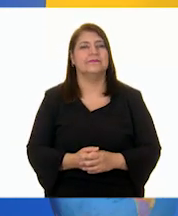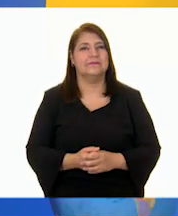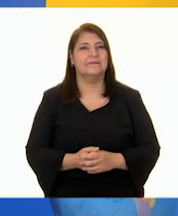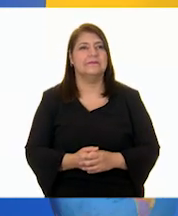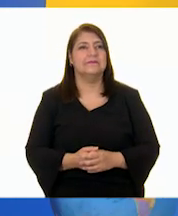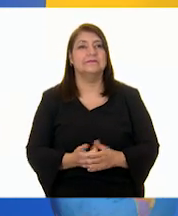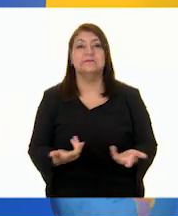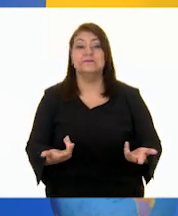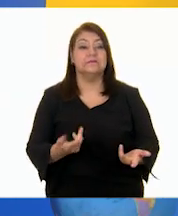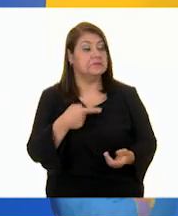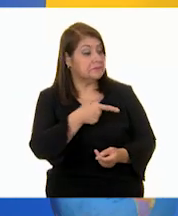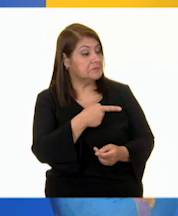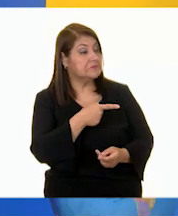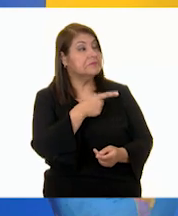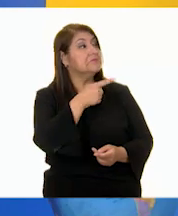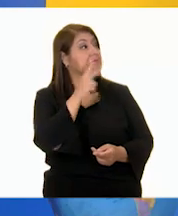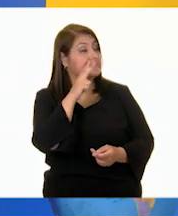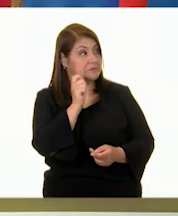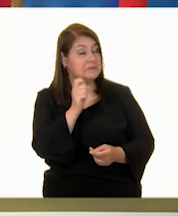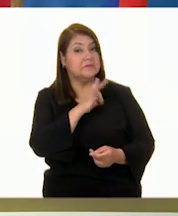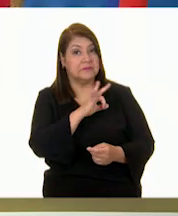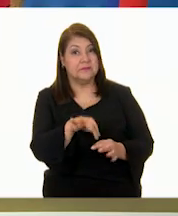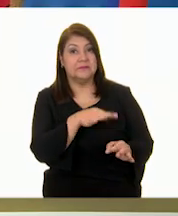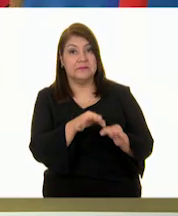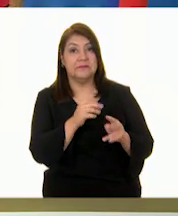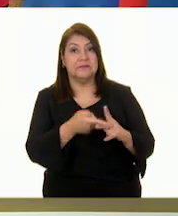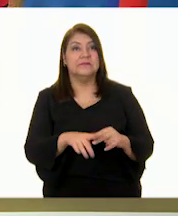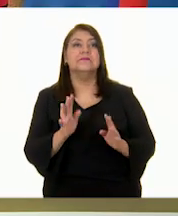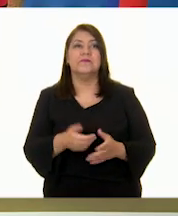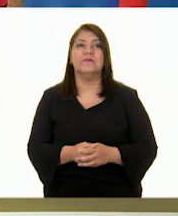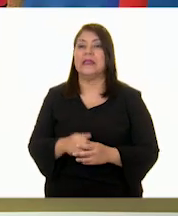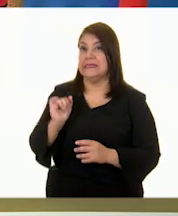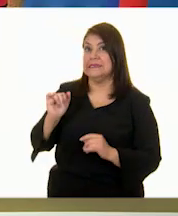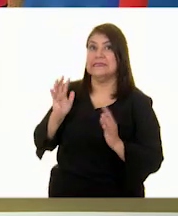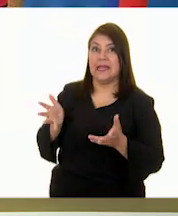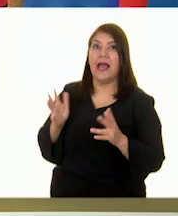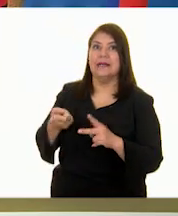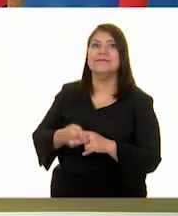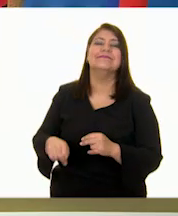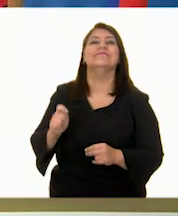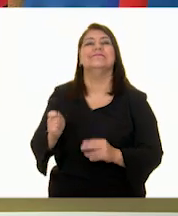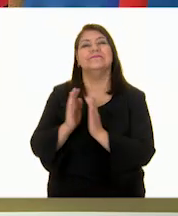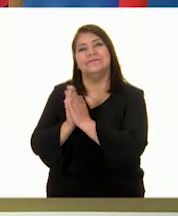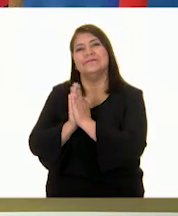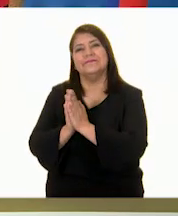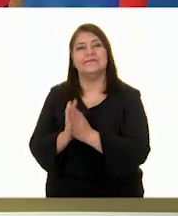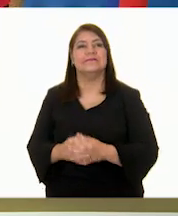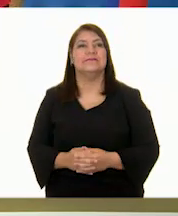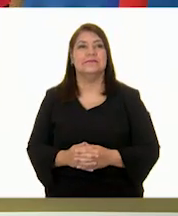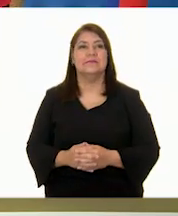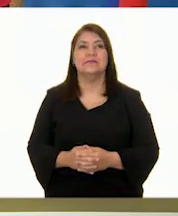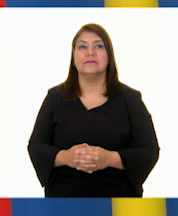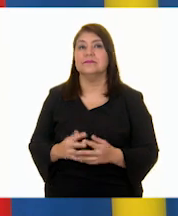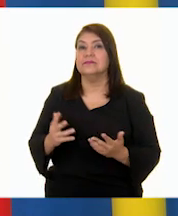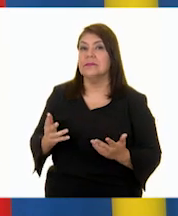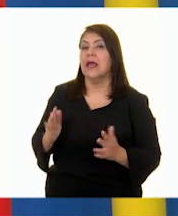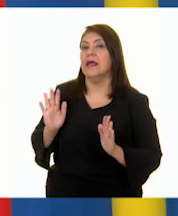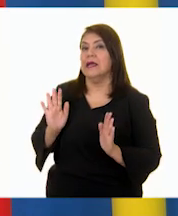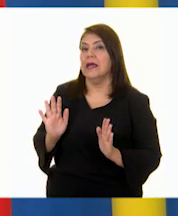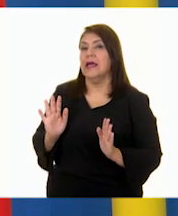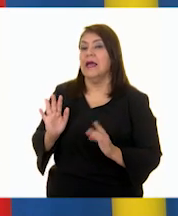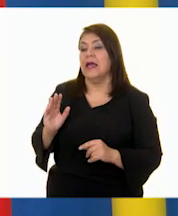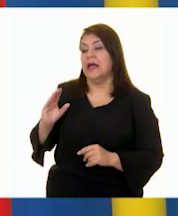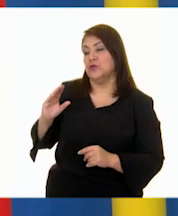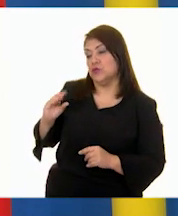Y bien, ¿qué les parece si ya comenzamos de una vez? Sí, ya, por favor, maestro. Porque solo que antes